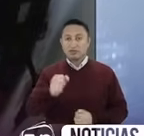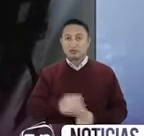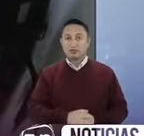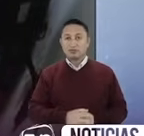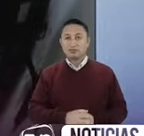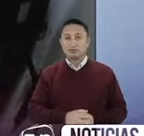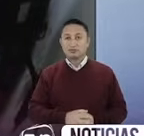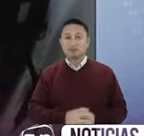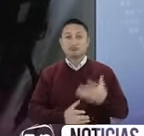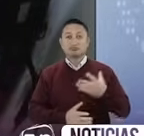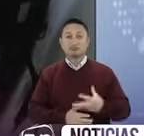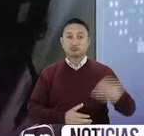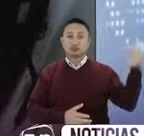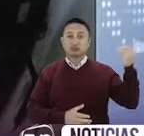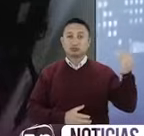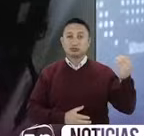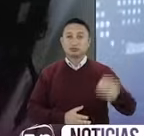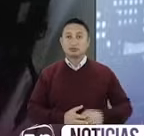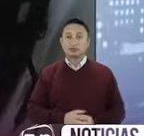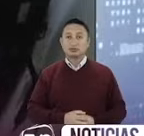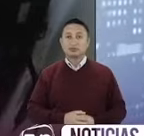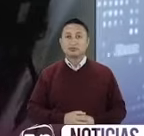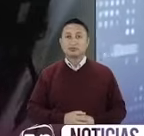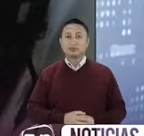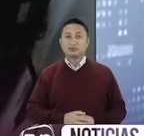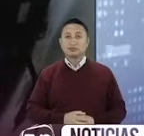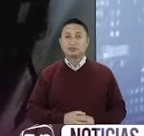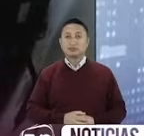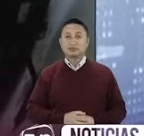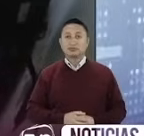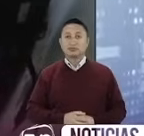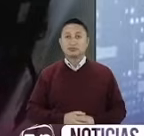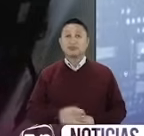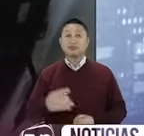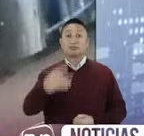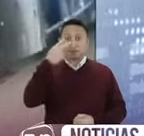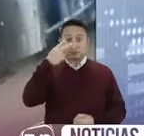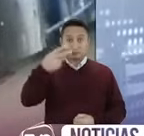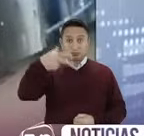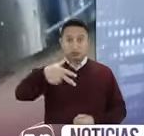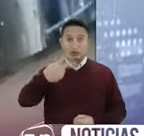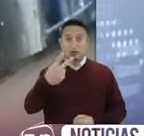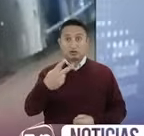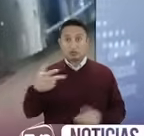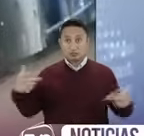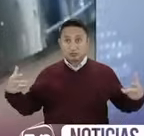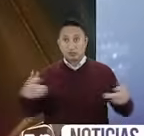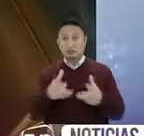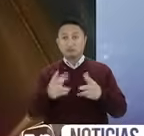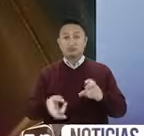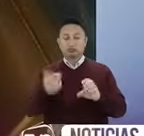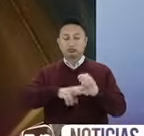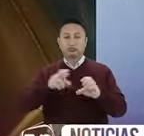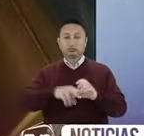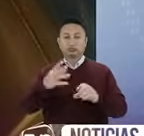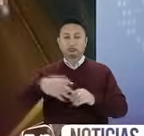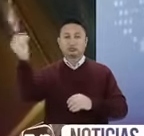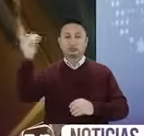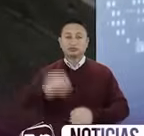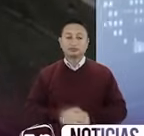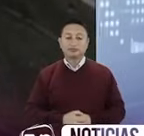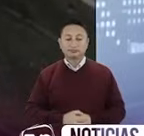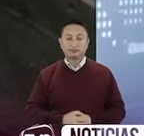retiraron, calcularon más o menos, llegaron los automóviles, porque en las cámaras se ve que llegan los automóviles y ahí todito sale. Están 3 personas en el